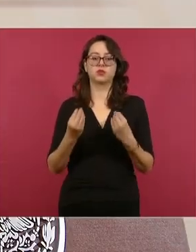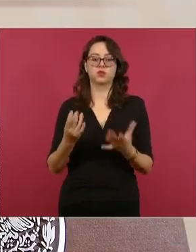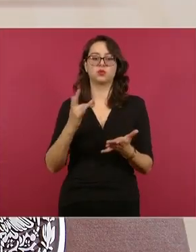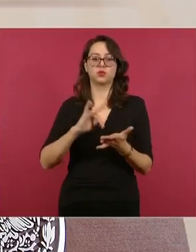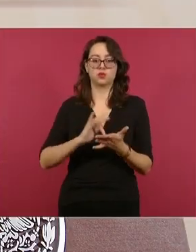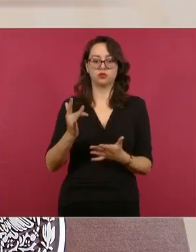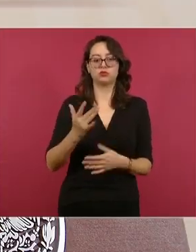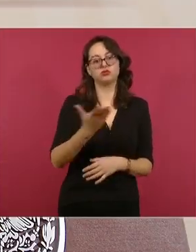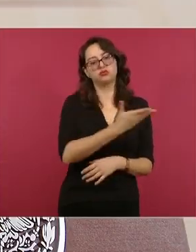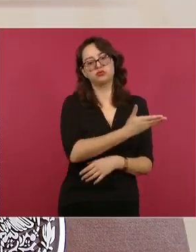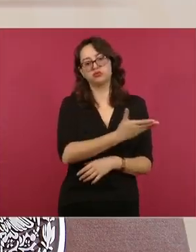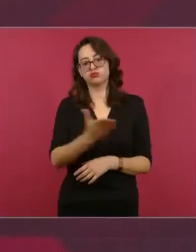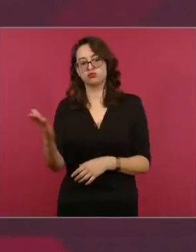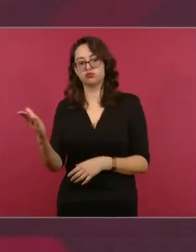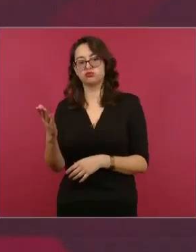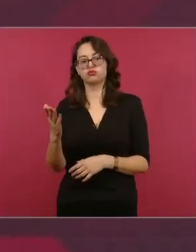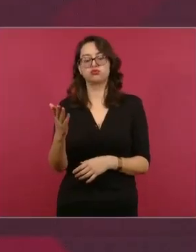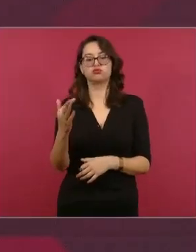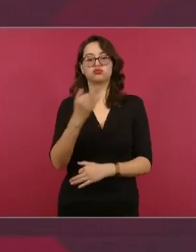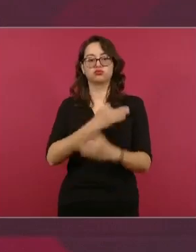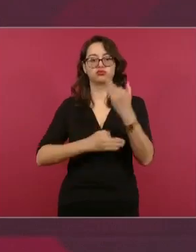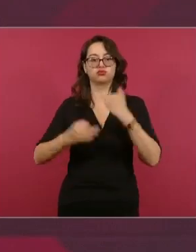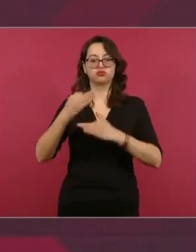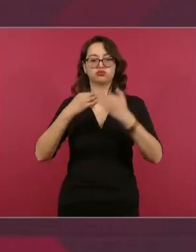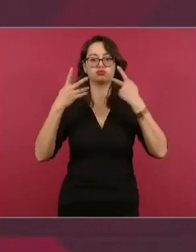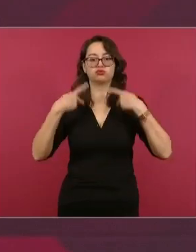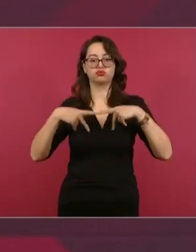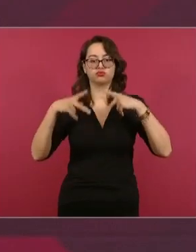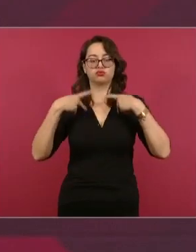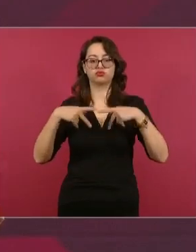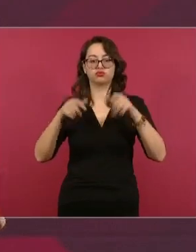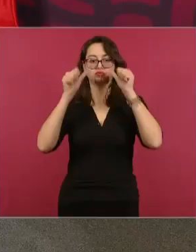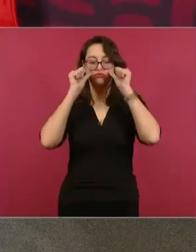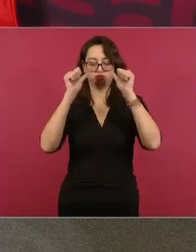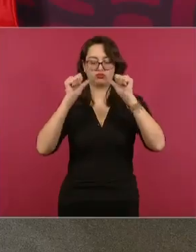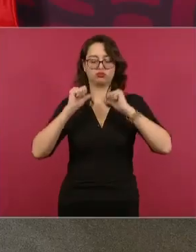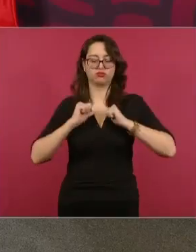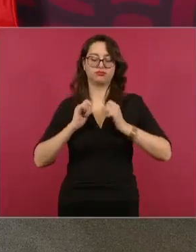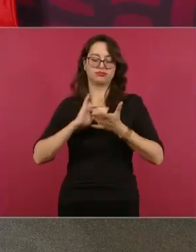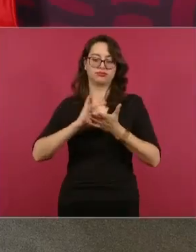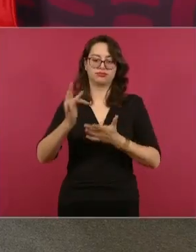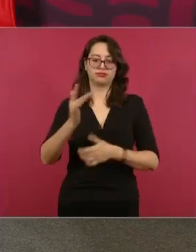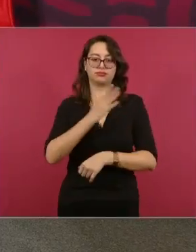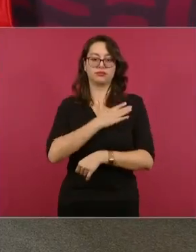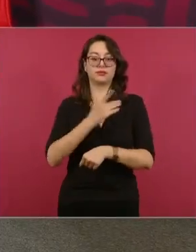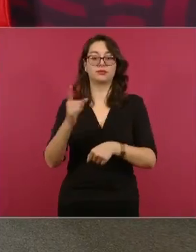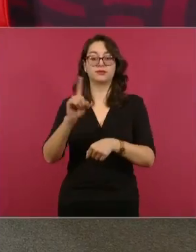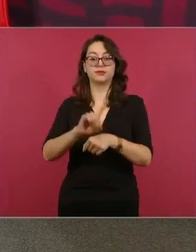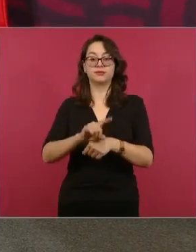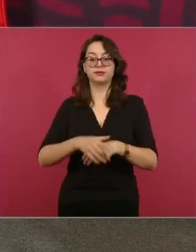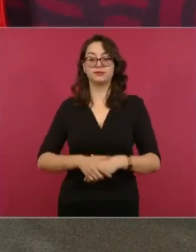agradeciéndoles mucho a todos los medios y a todos los que nos escuchan. Que tengan muy buen día.